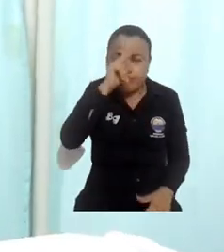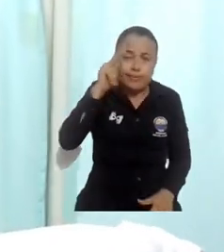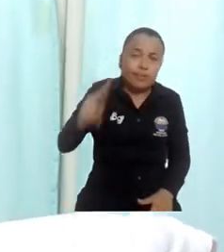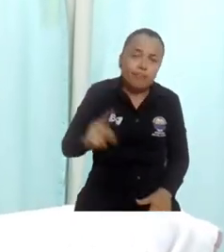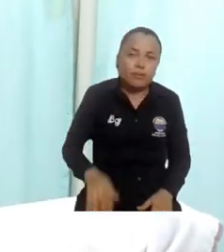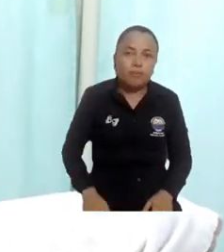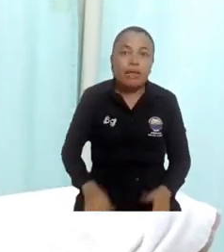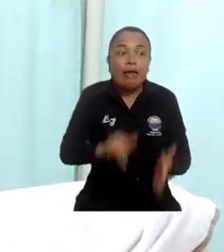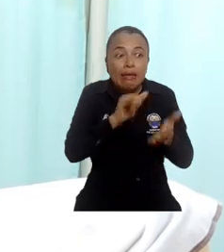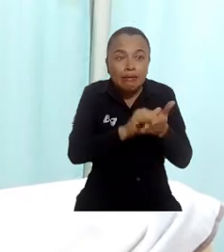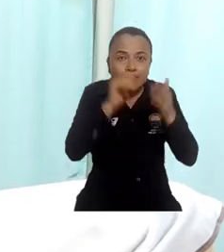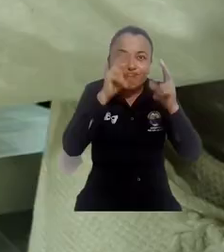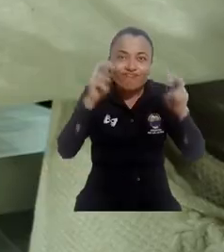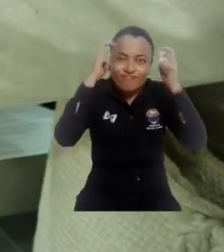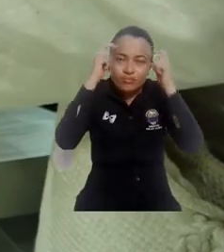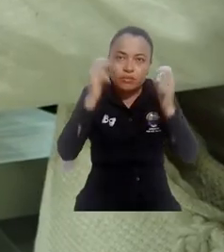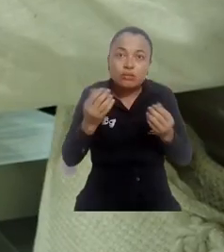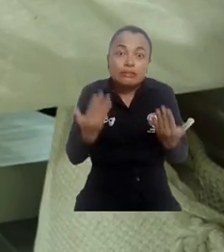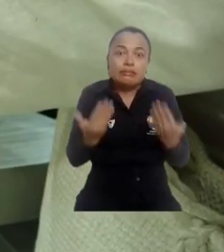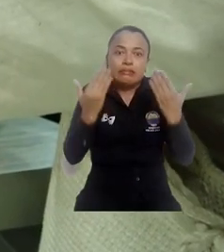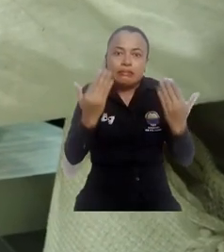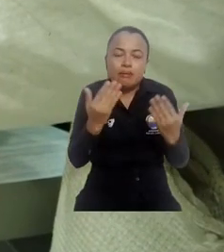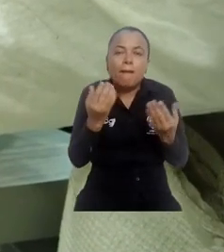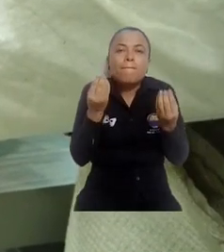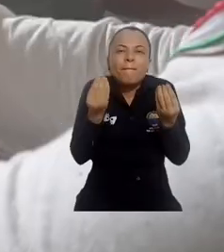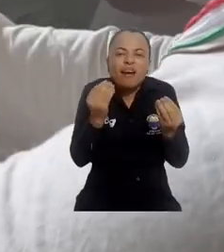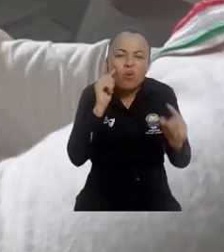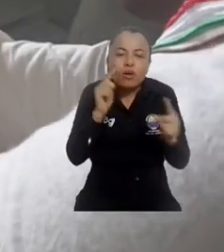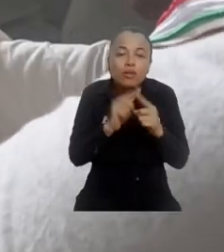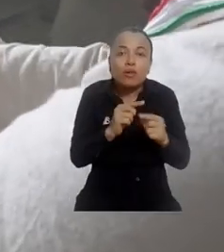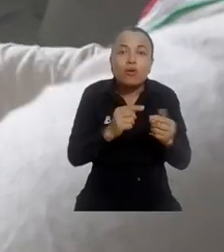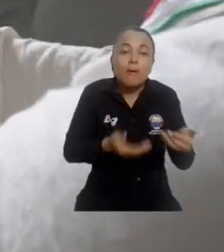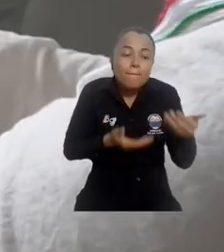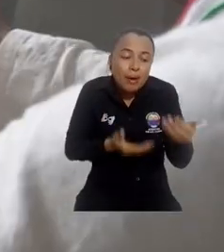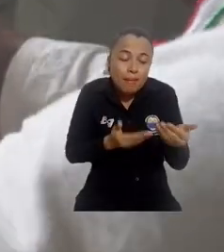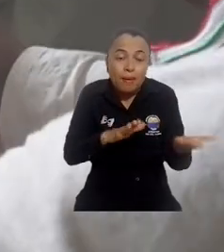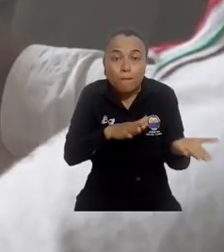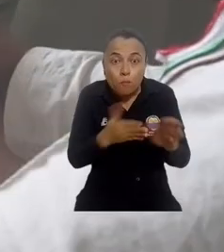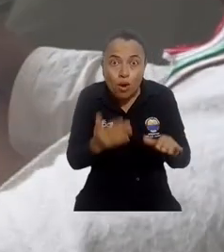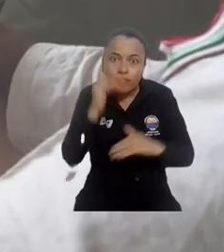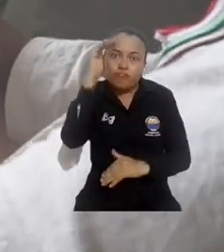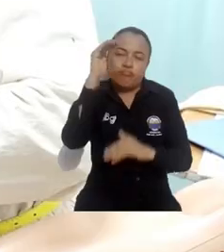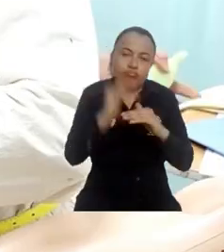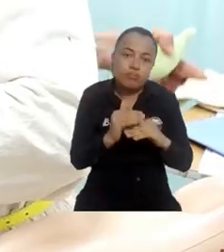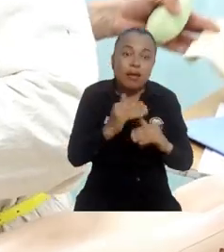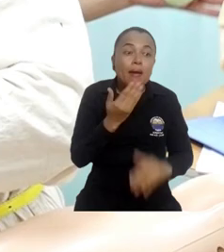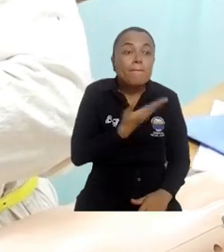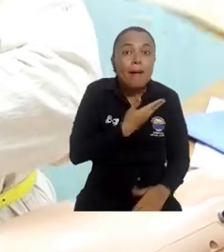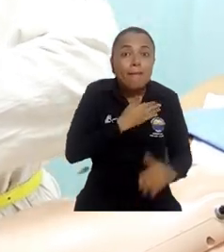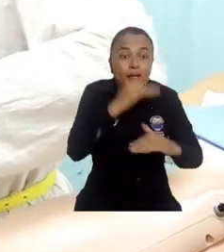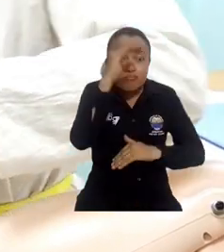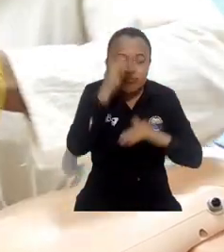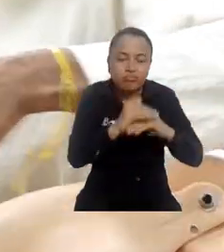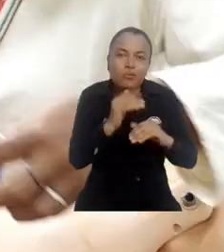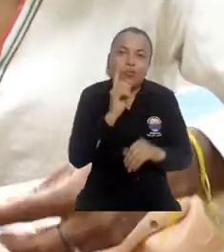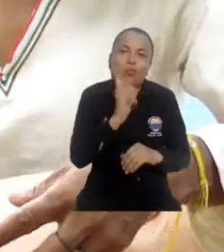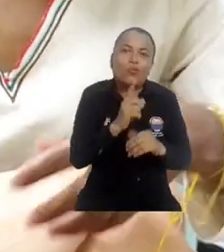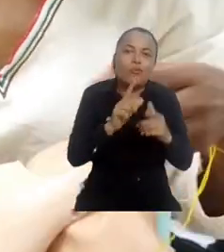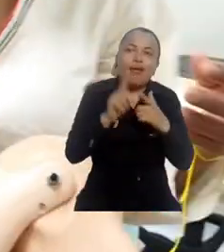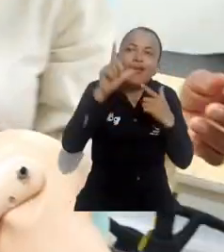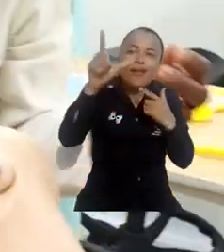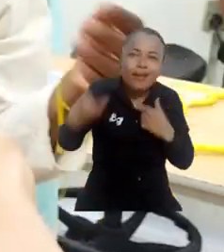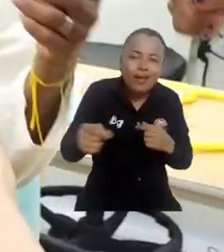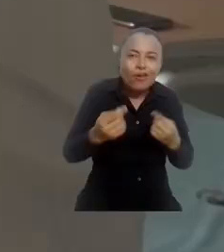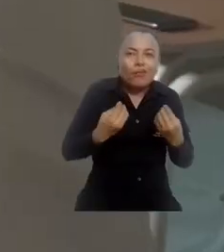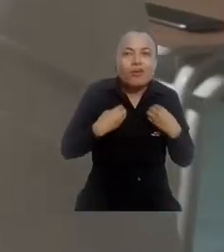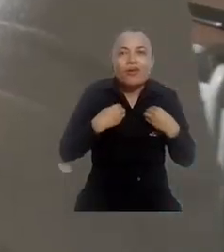Este conocimiento vital busca contrarrestar la mortalidad en los bebés y sus madres, cuyas cifras son mayores por vivir apartados de un